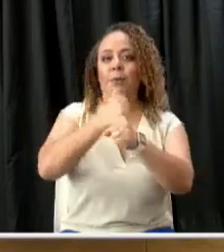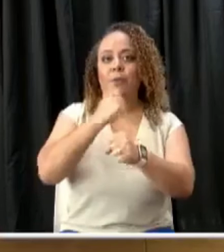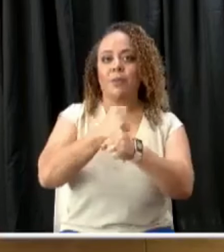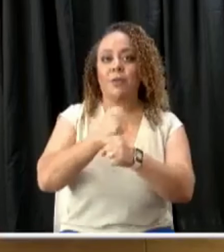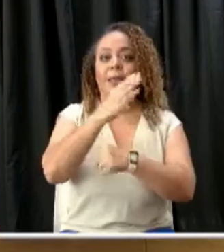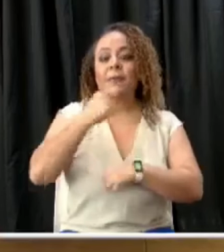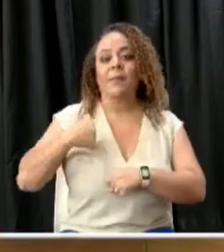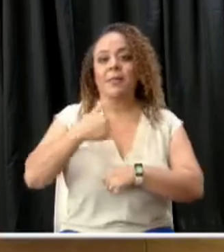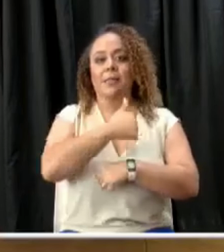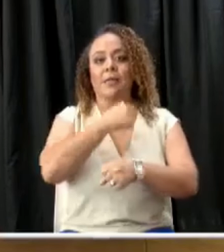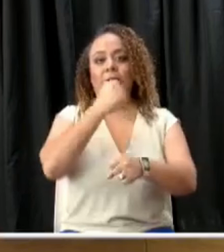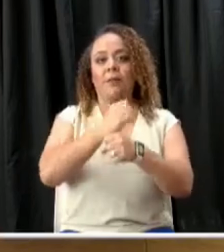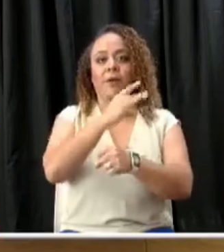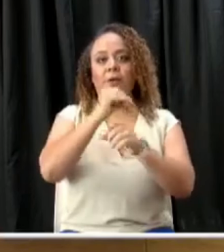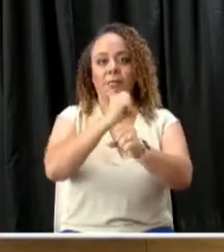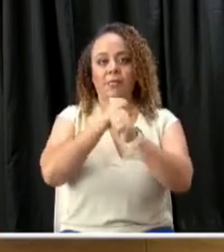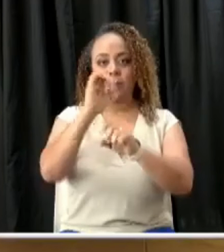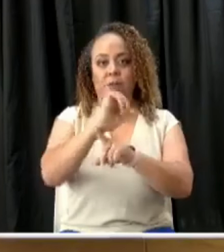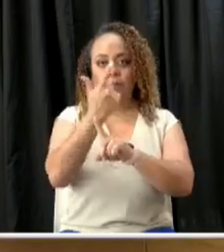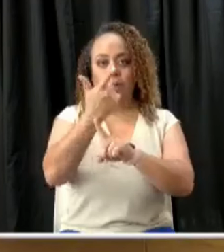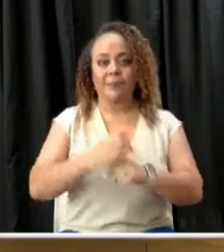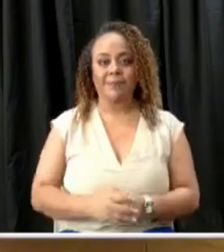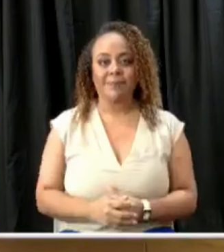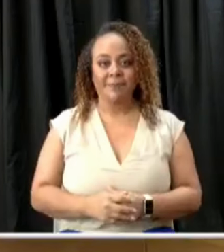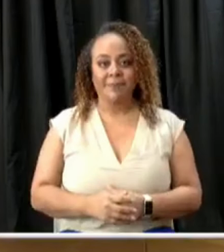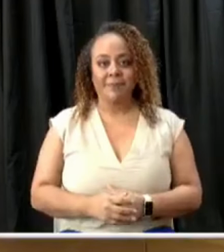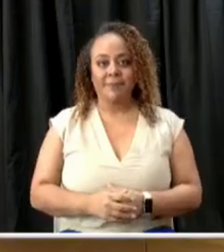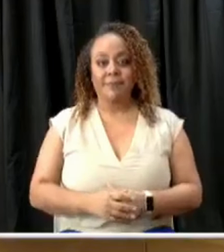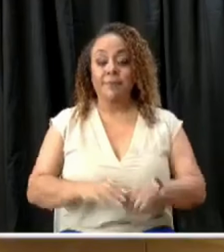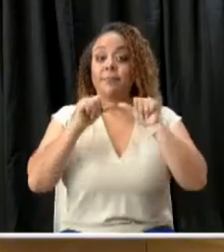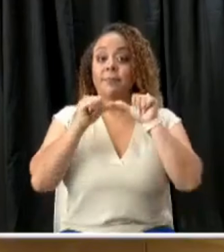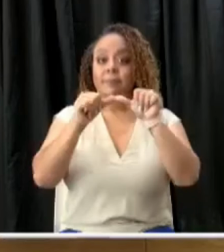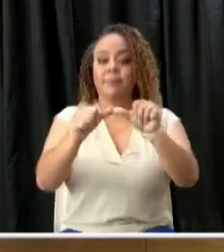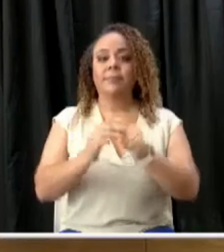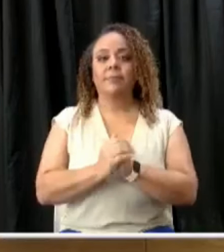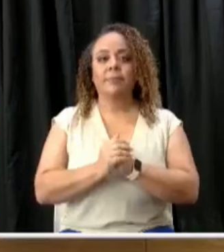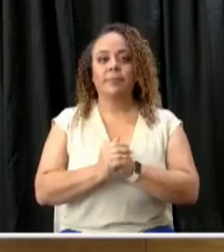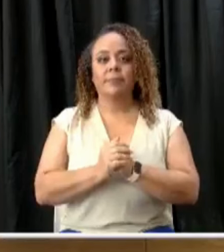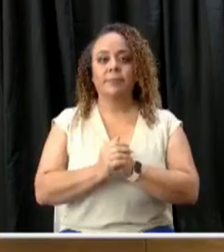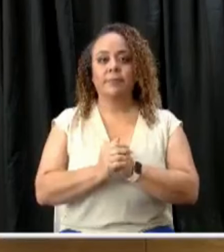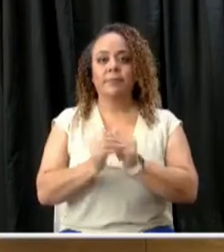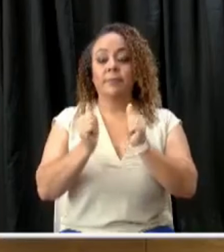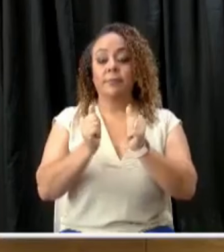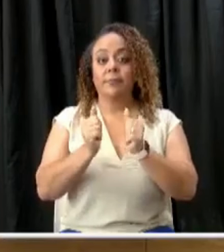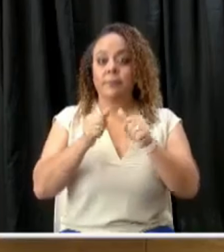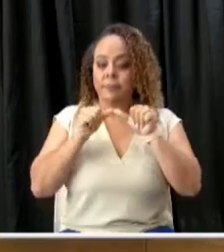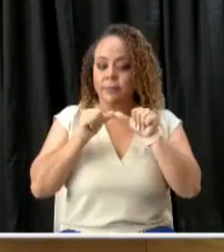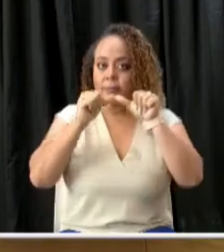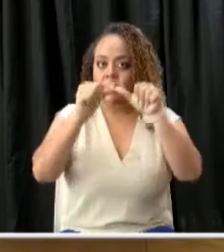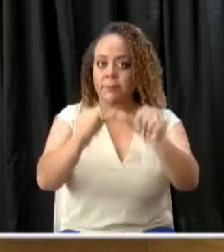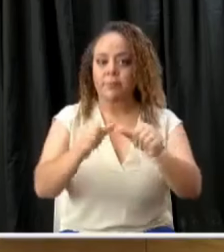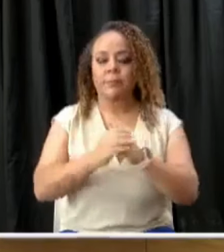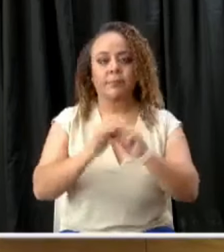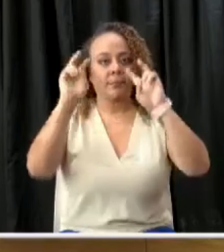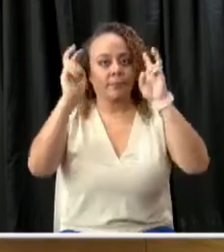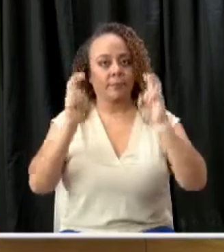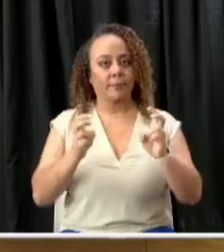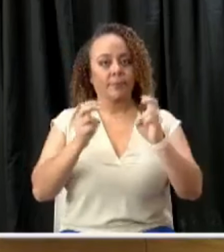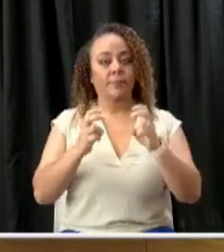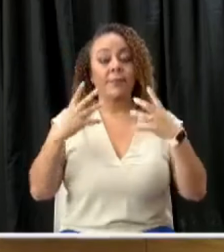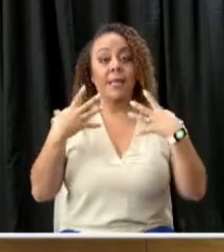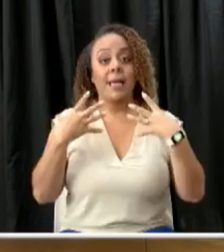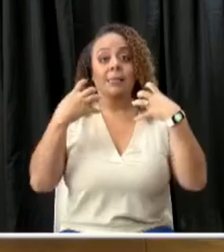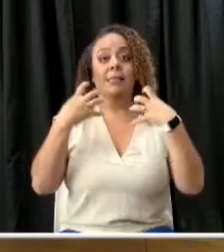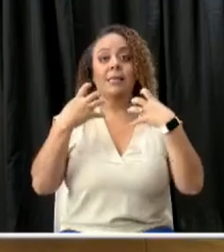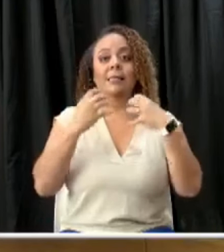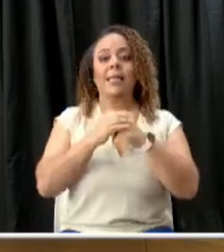Ocupacional y el Ministerio de Trabajo y Seguridad Social. Seguimos con dándole continuidad al tema de estrés térmico